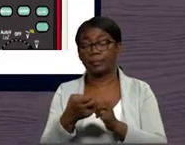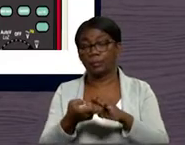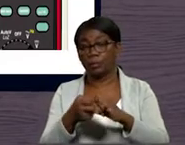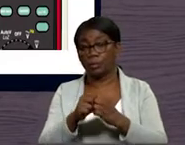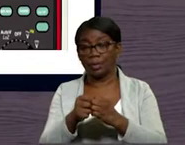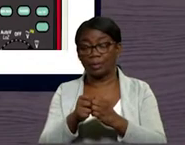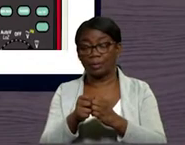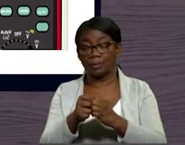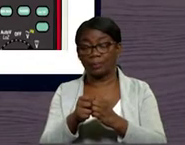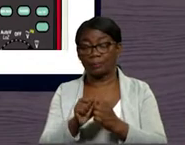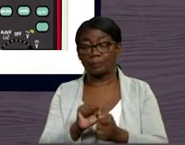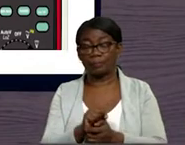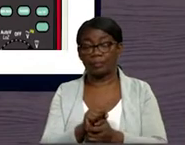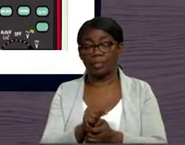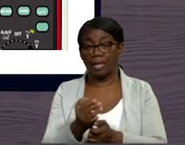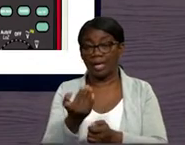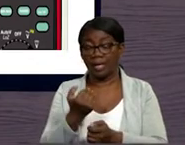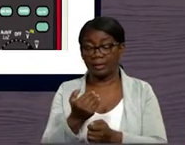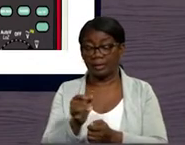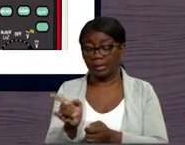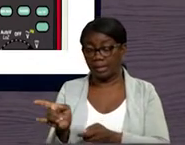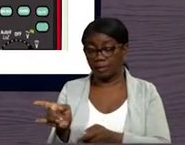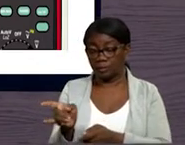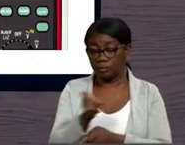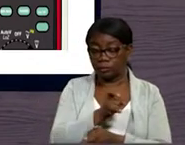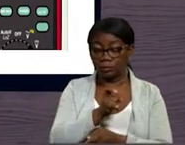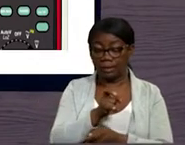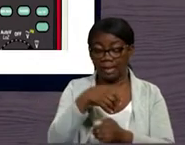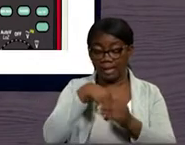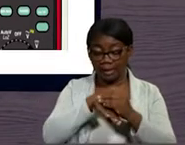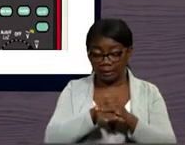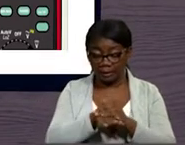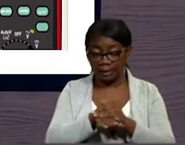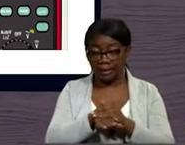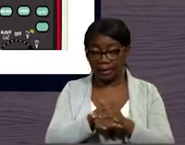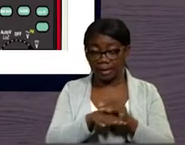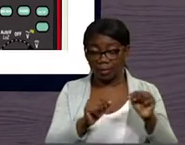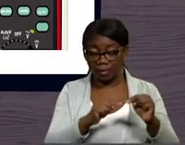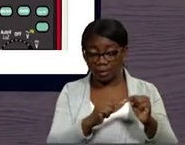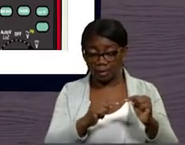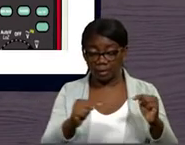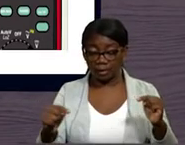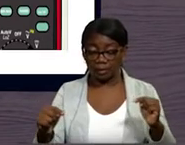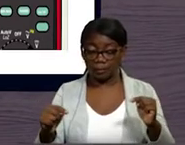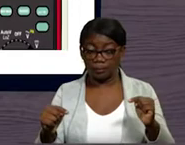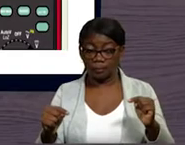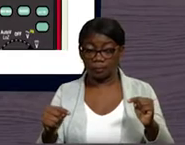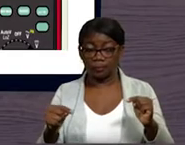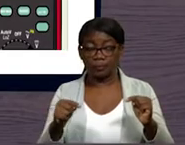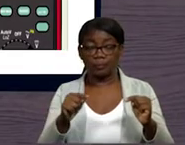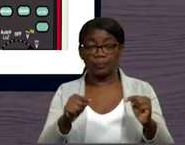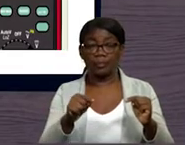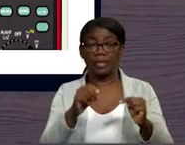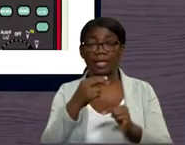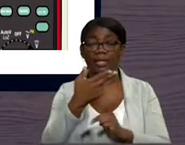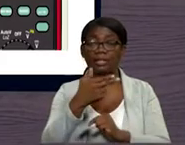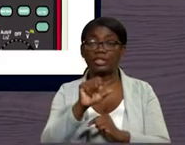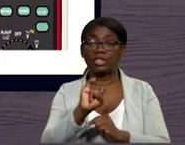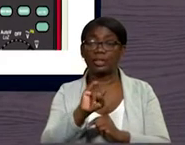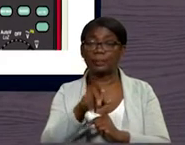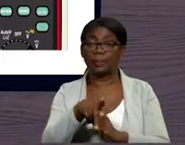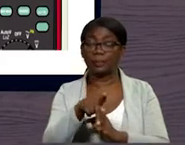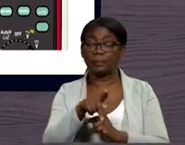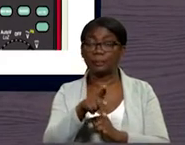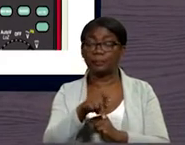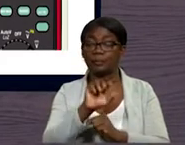antes de las entradas o en línea con las entradas del chip, que tiene que